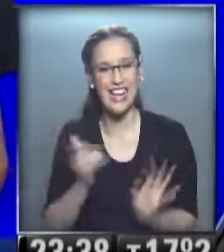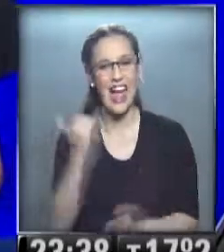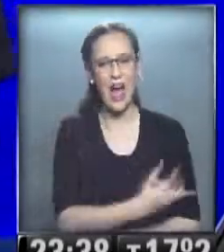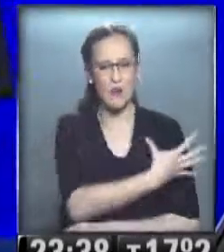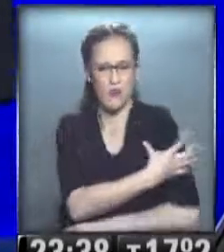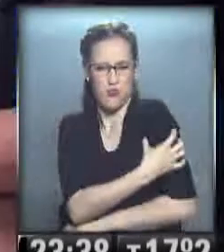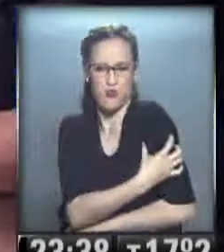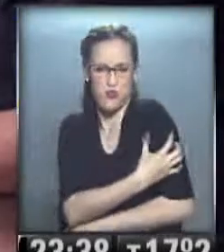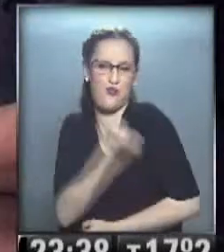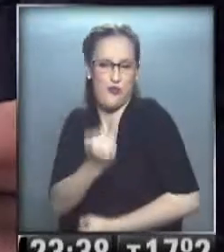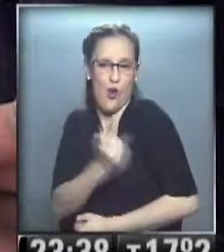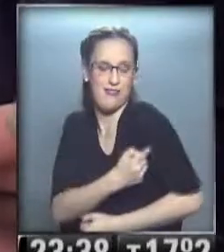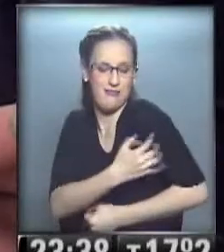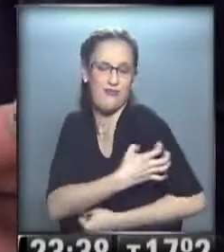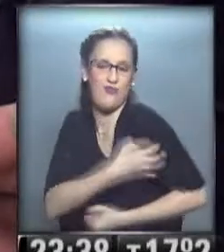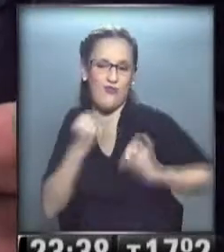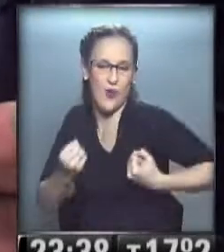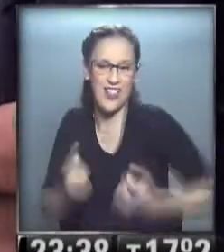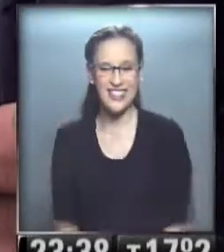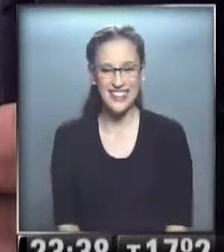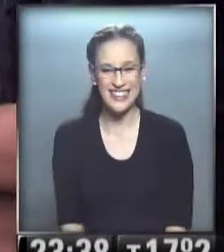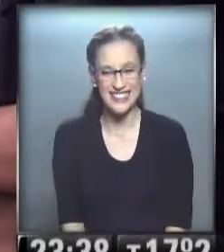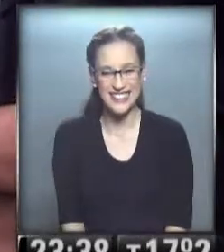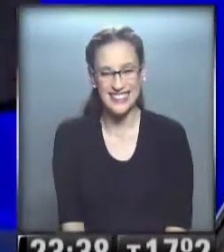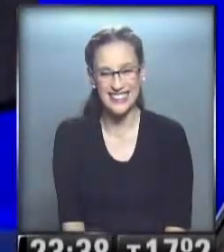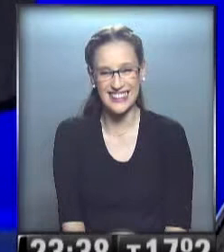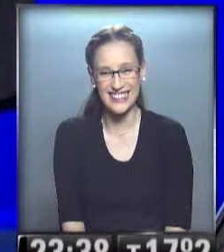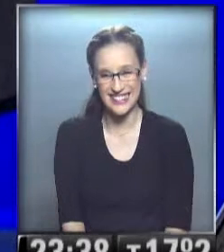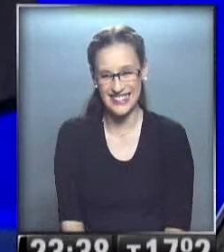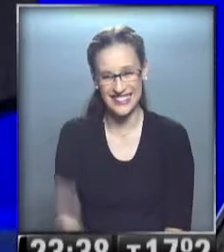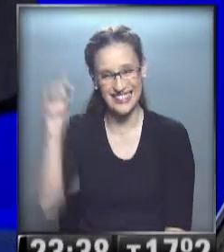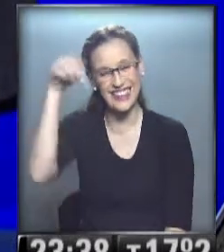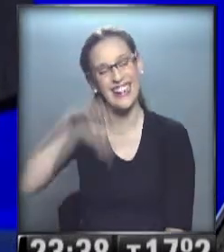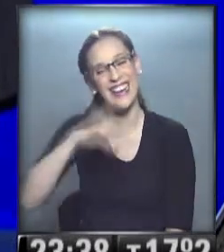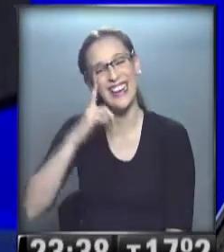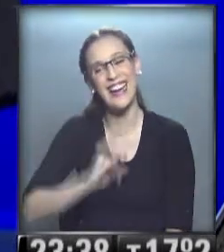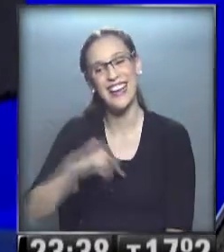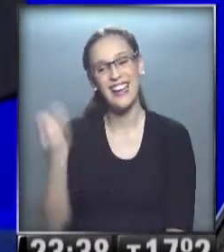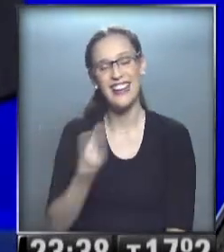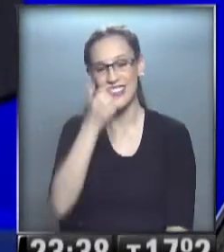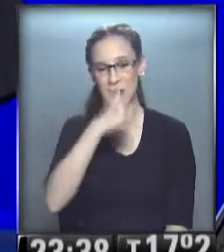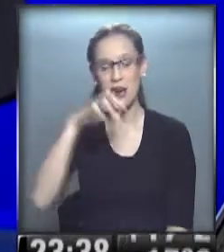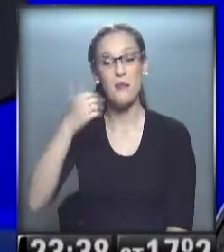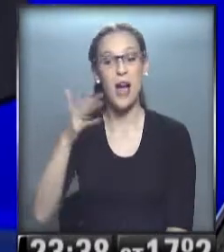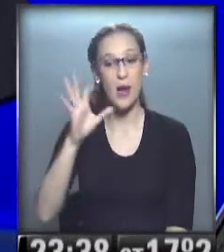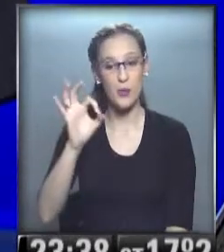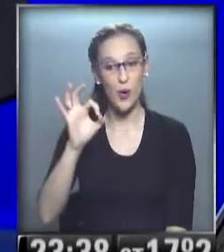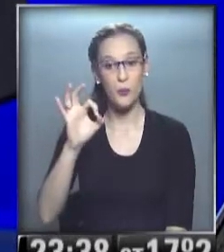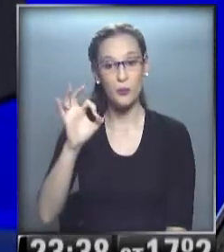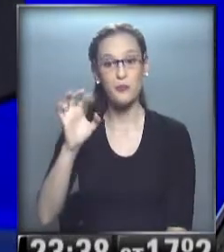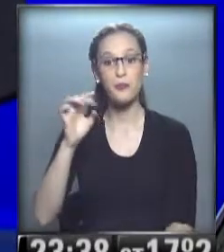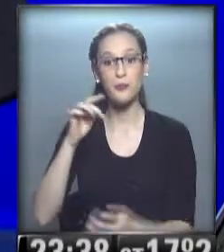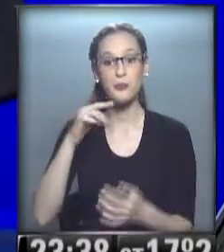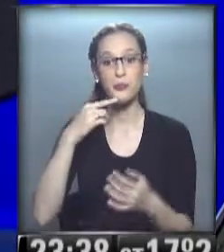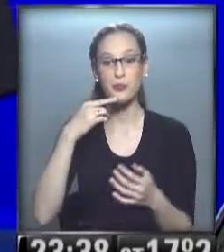yo, obviamente. No, por supuesto. Desarrollado. Físico privilegiado. ¿Qué tenemos? Para el día de hoy, este fin de semana, Pablo Pandolfo va a estar tocando en